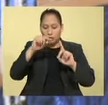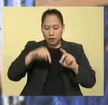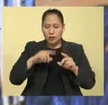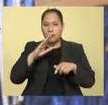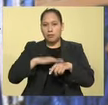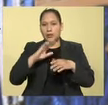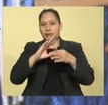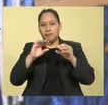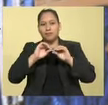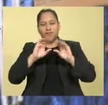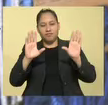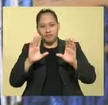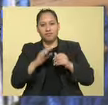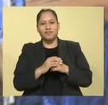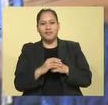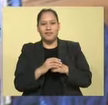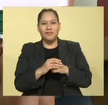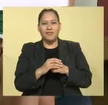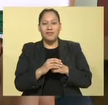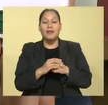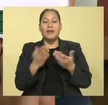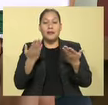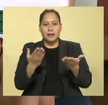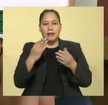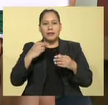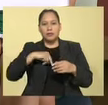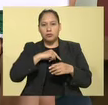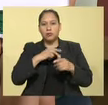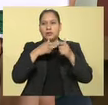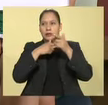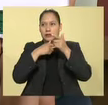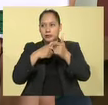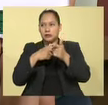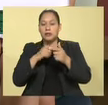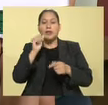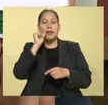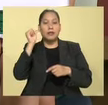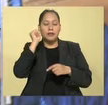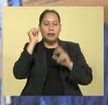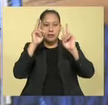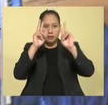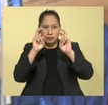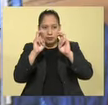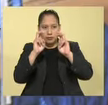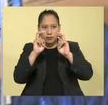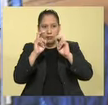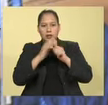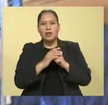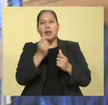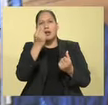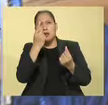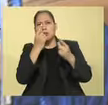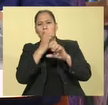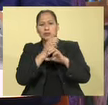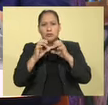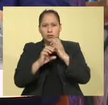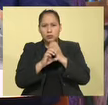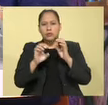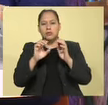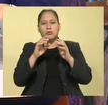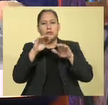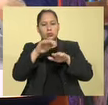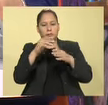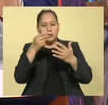ampliamos no se las aclaramos Bueno vamos a seguir Ayer hablamos de de algunos aspectos de de esta